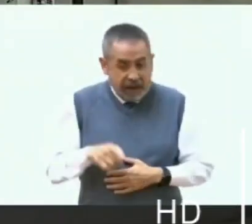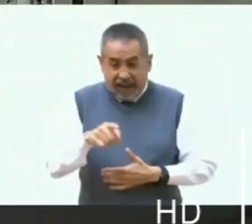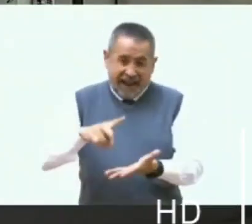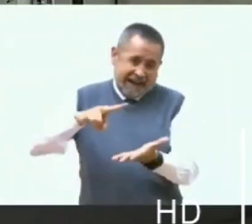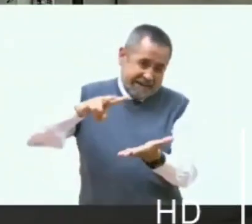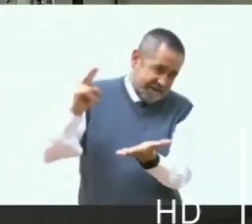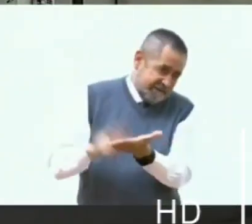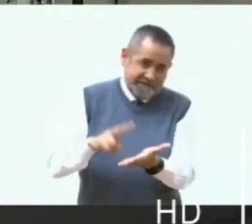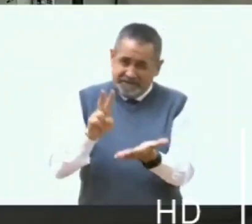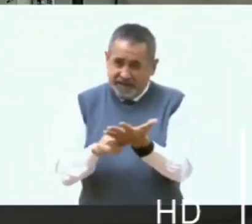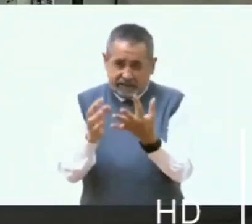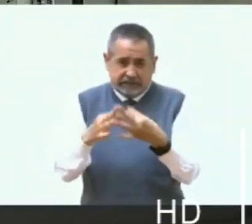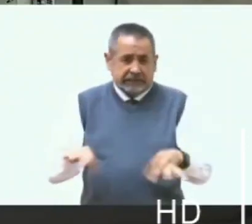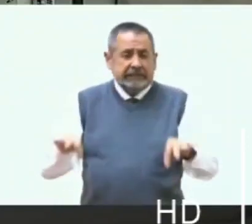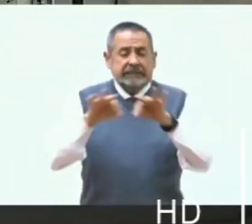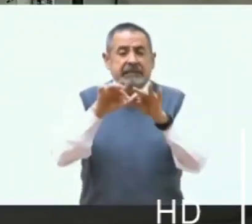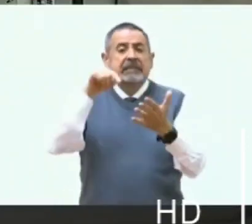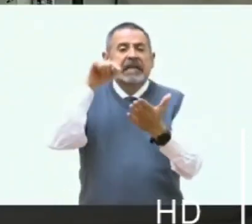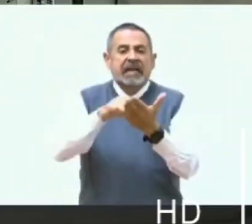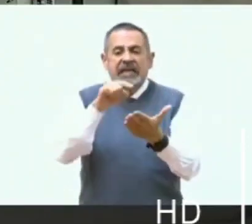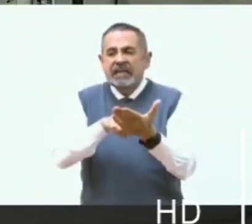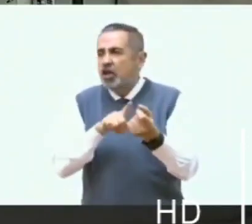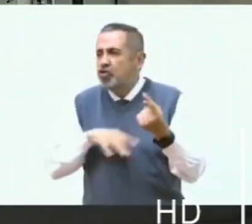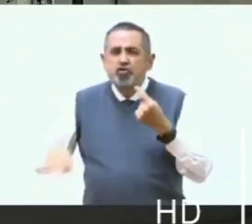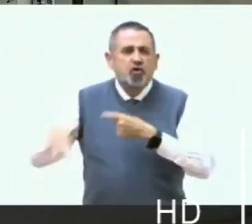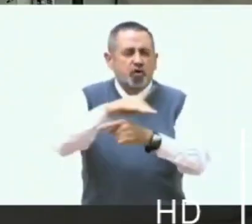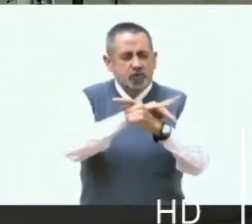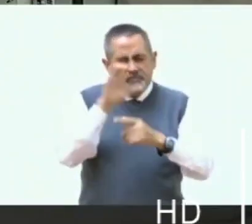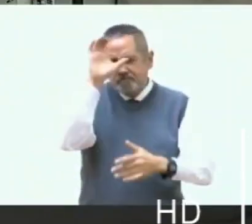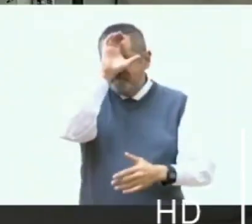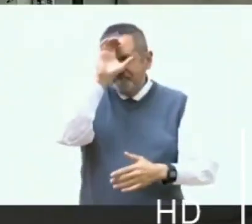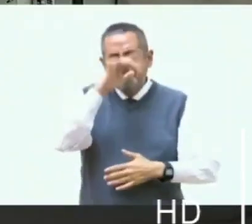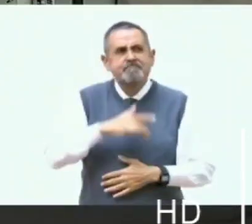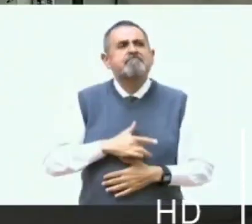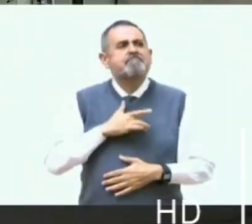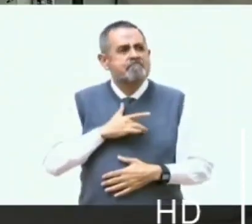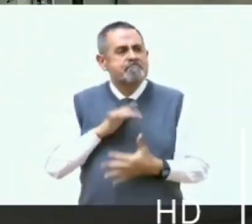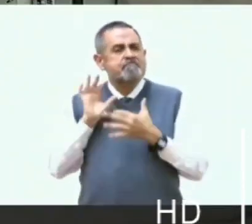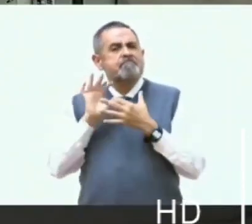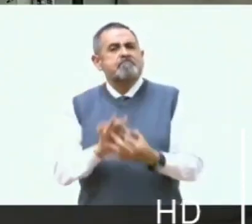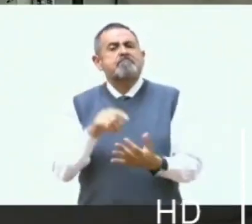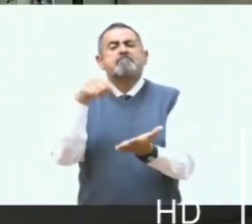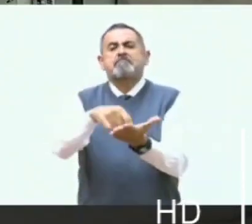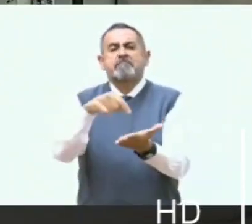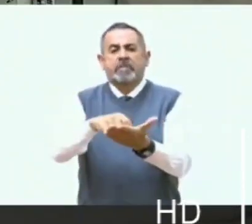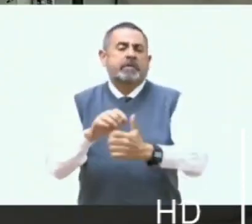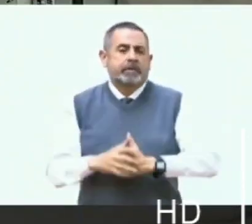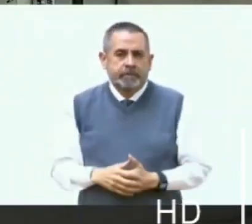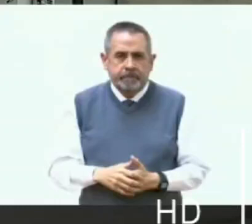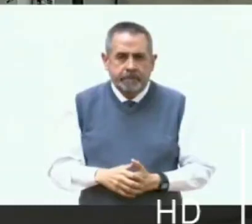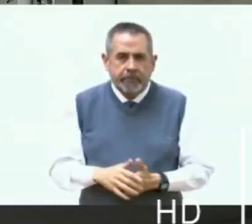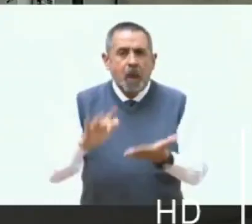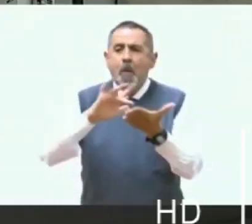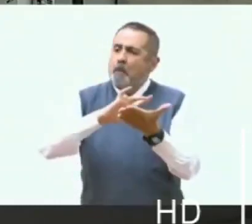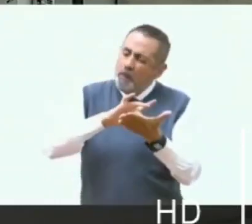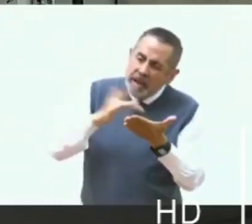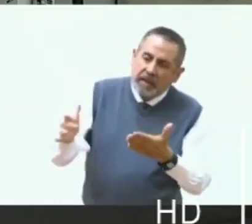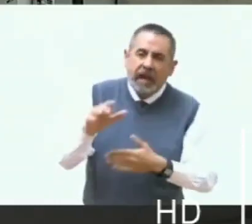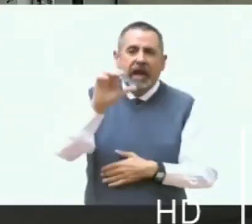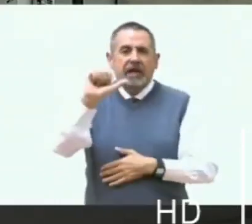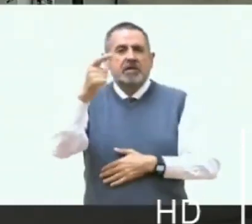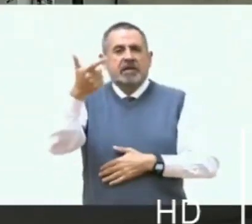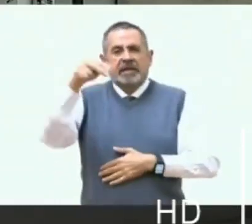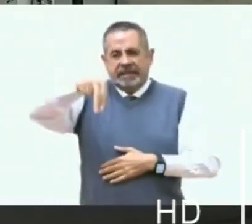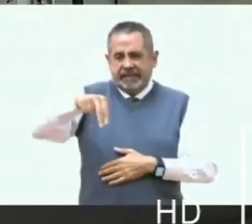todo, el hogar de la conciencia de un pueblo. Muchas gracias al Archivo General de la